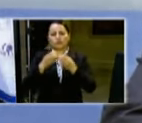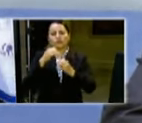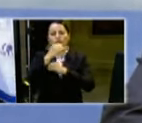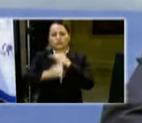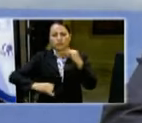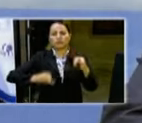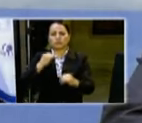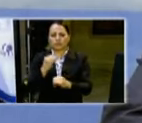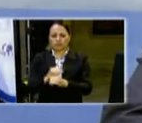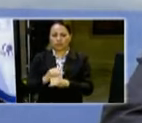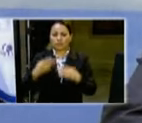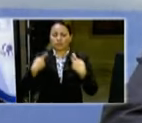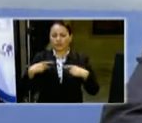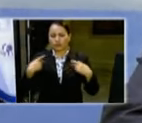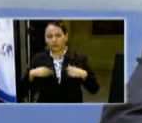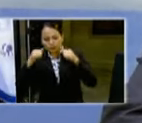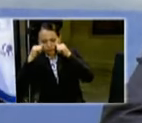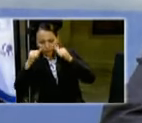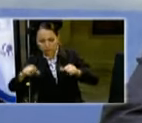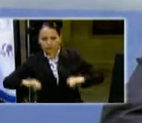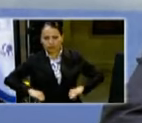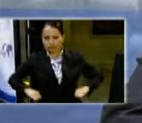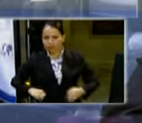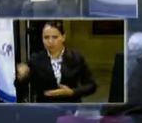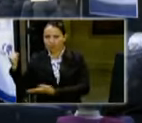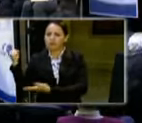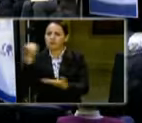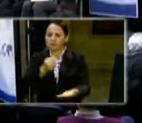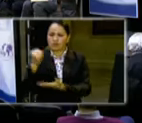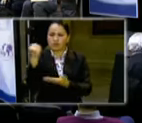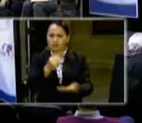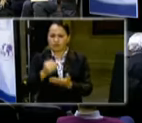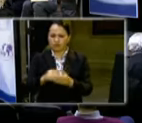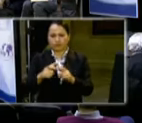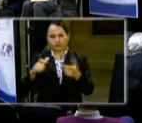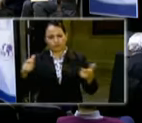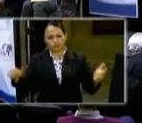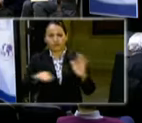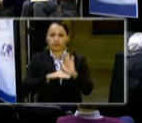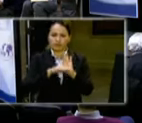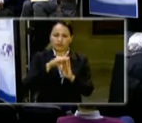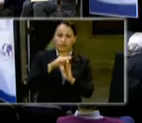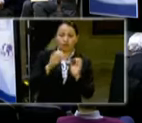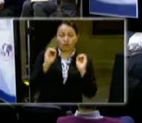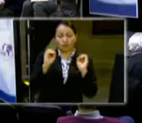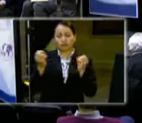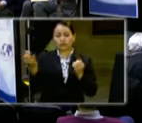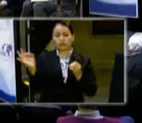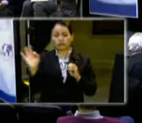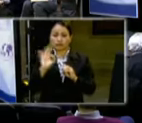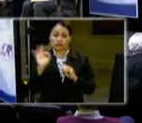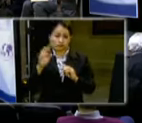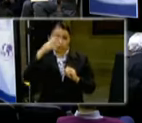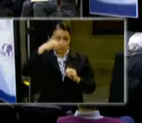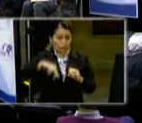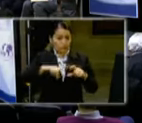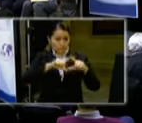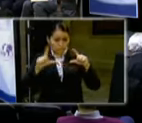hace atractivos y potenciales en materia de inversión extranjera. ¿Qué tanto hemos crecido en los índices de poder